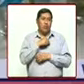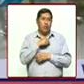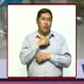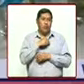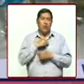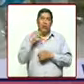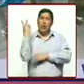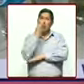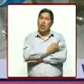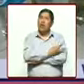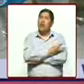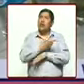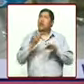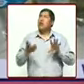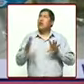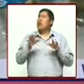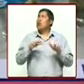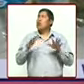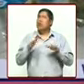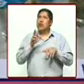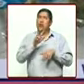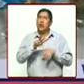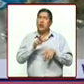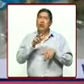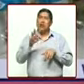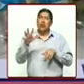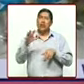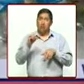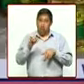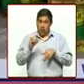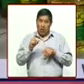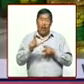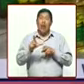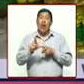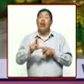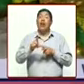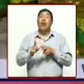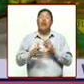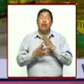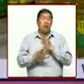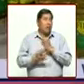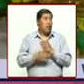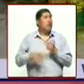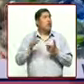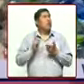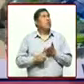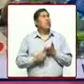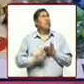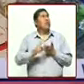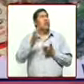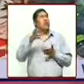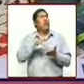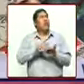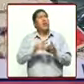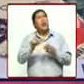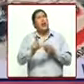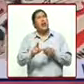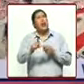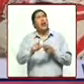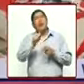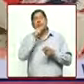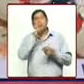en 2 días aproximadamente 350 litros de aceite, más de 5.000 litros de